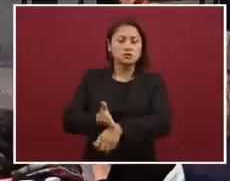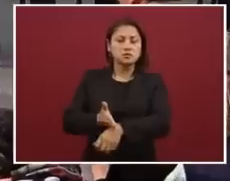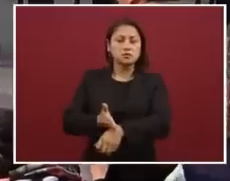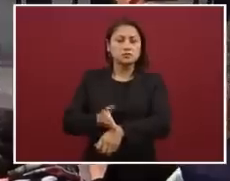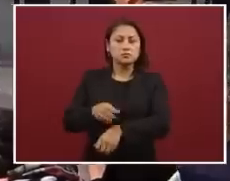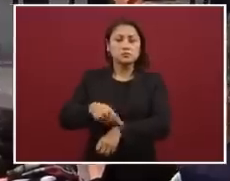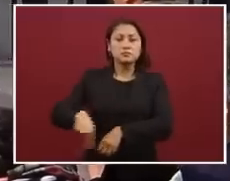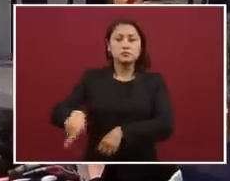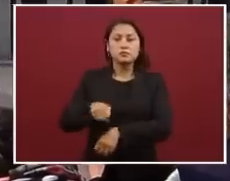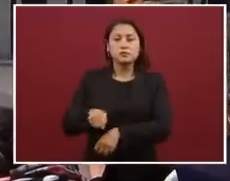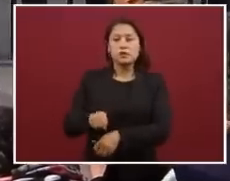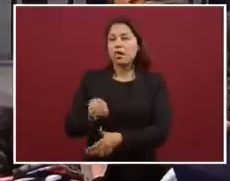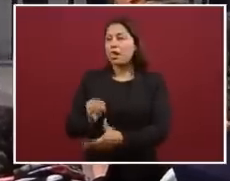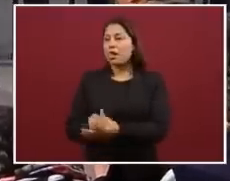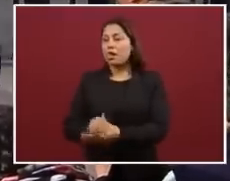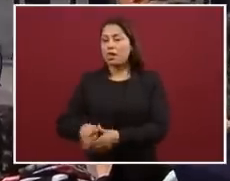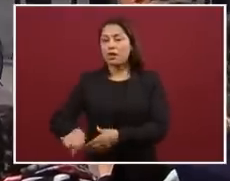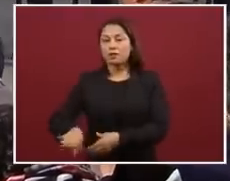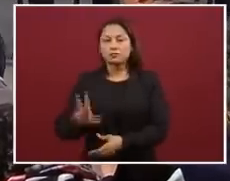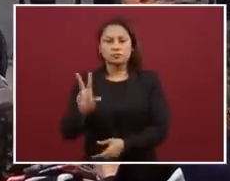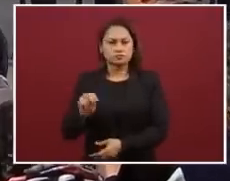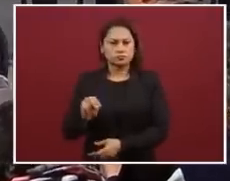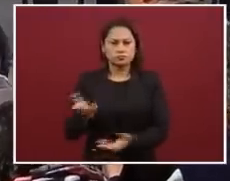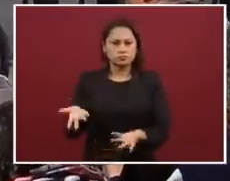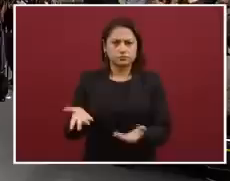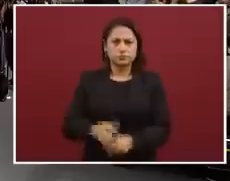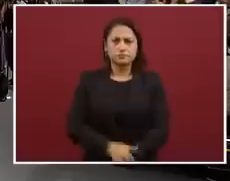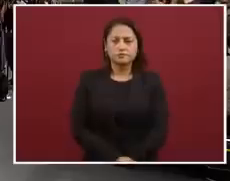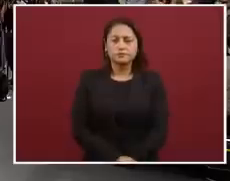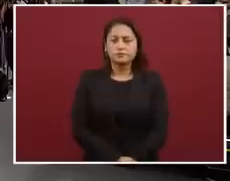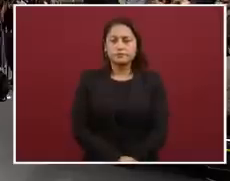sí, en estos casos. Gracias.